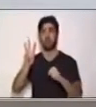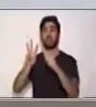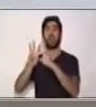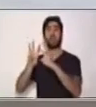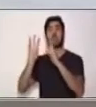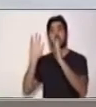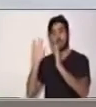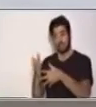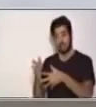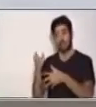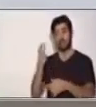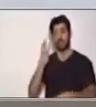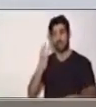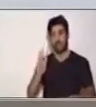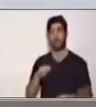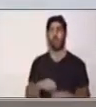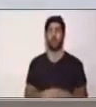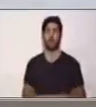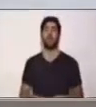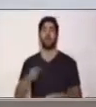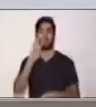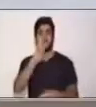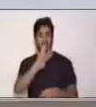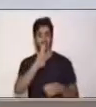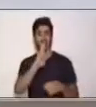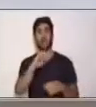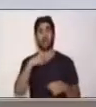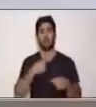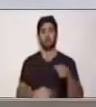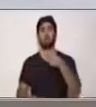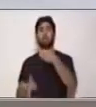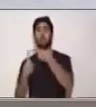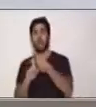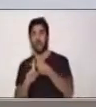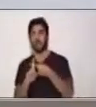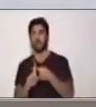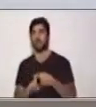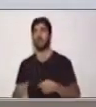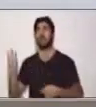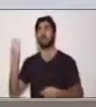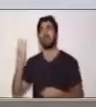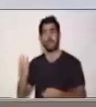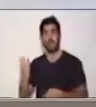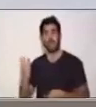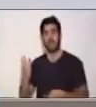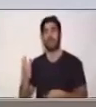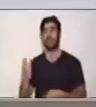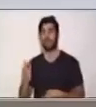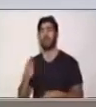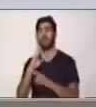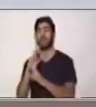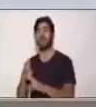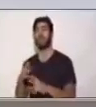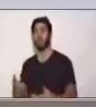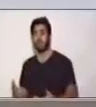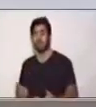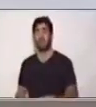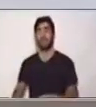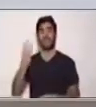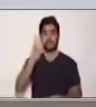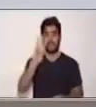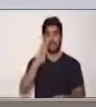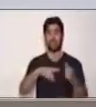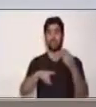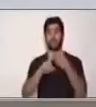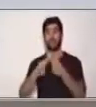quedan 3. Entonces yo digo, 3, ahora le voy a sumar los 3 más. Entonces sería 3 más 3,